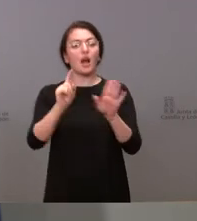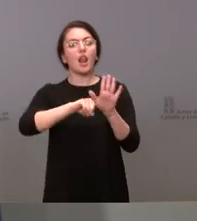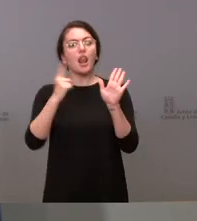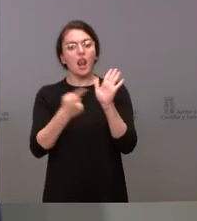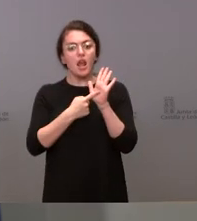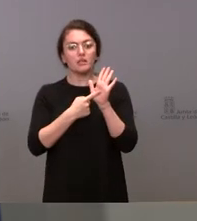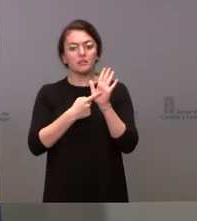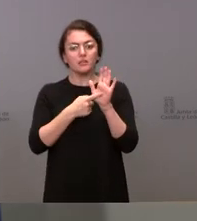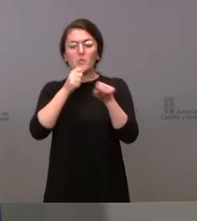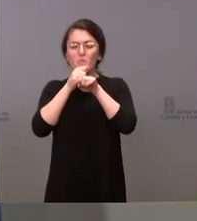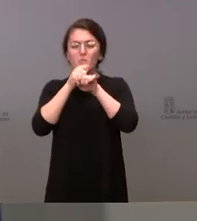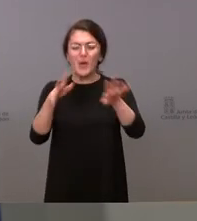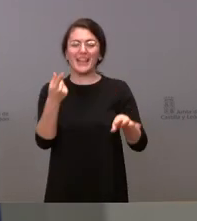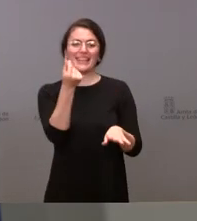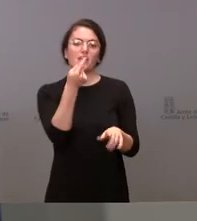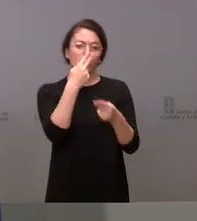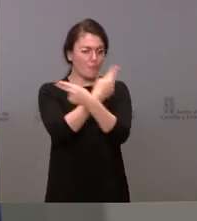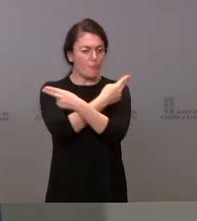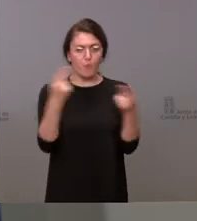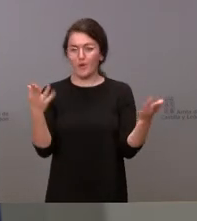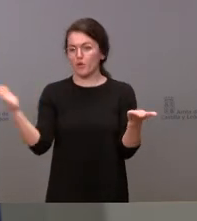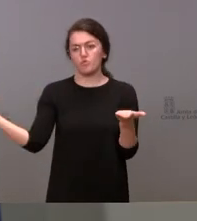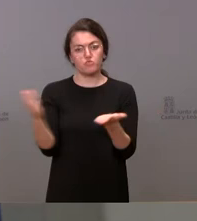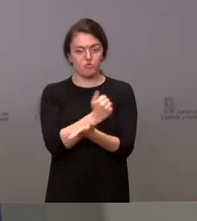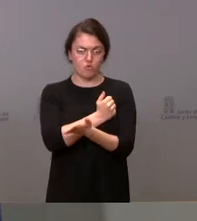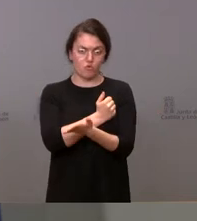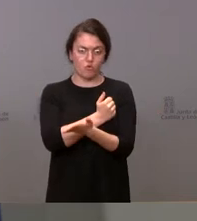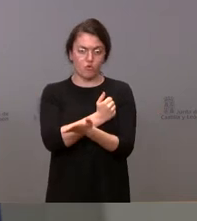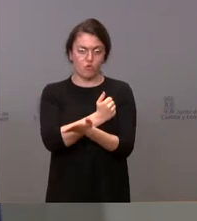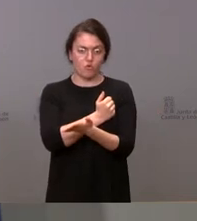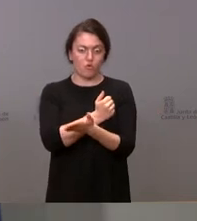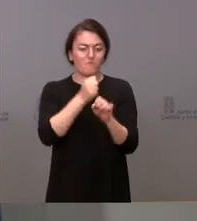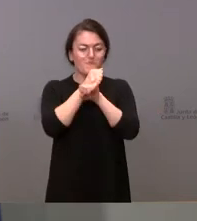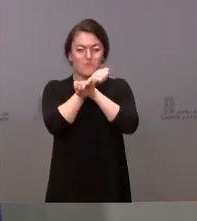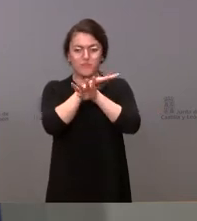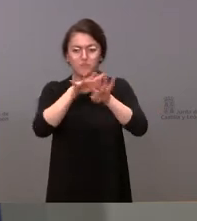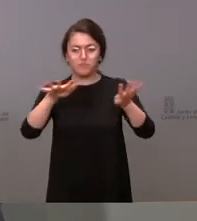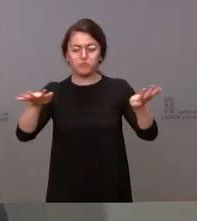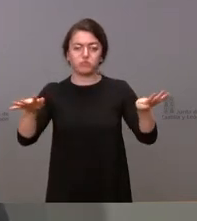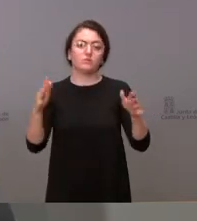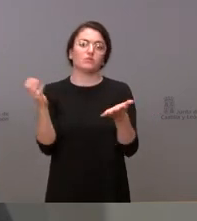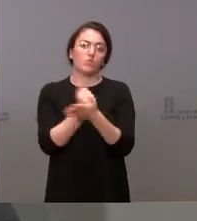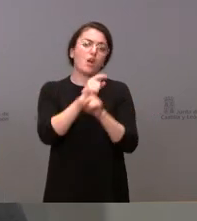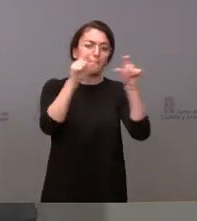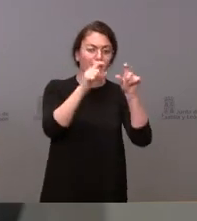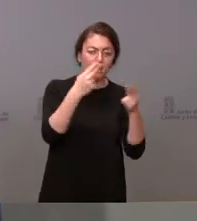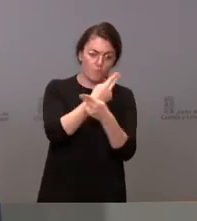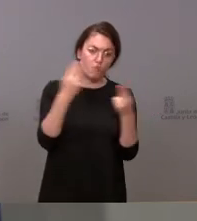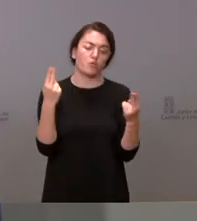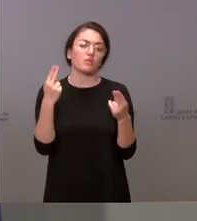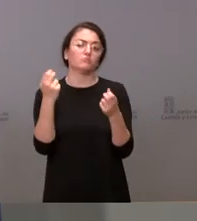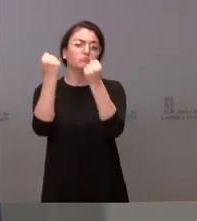dinero público de la comunidad, a todos quienes reciben dinero público, a todas sus empresas públicas y entes